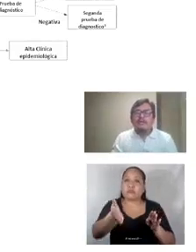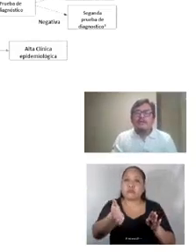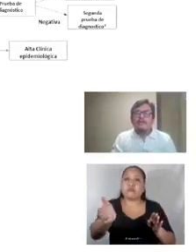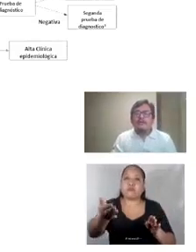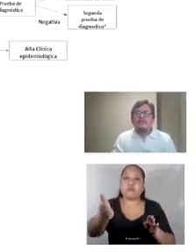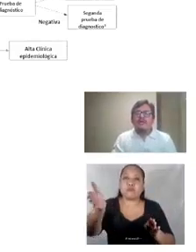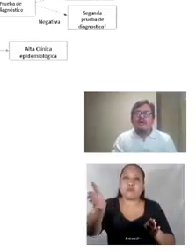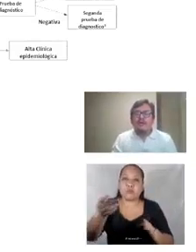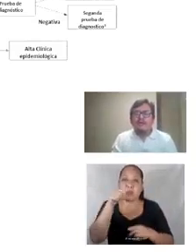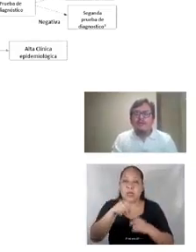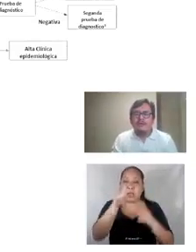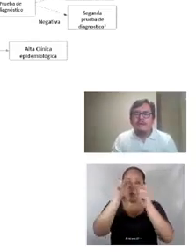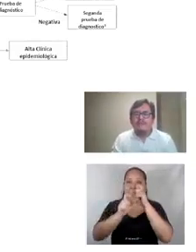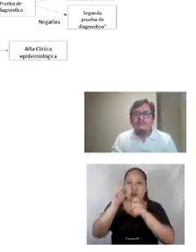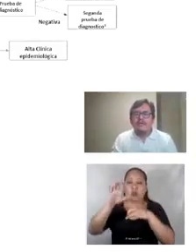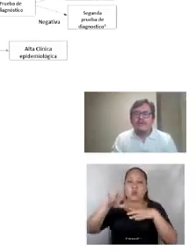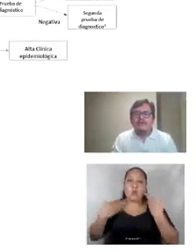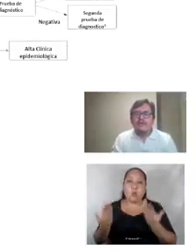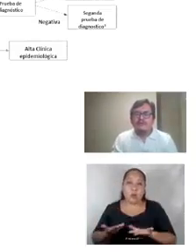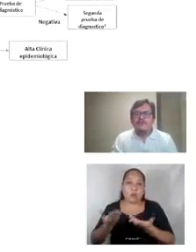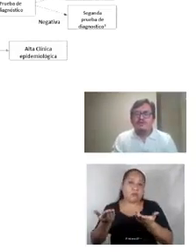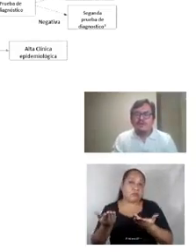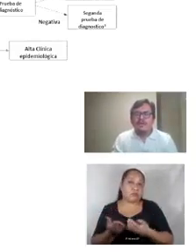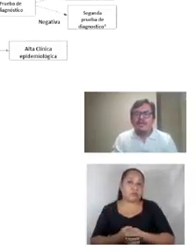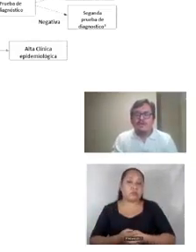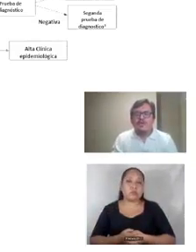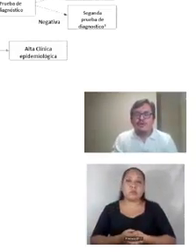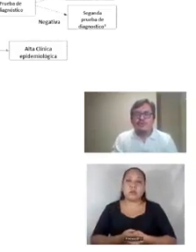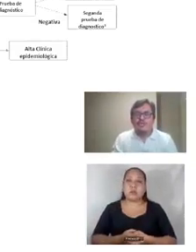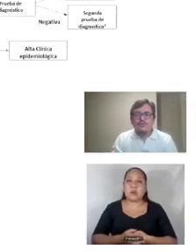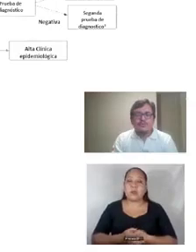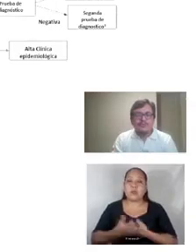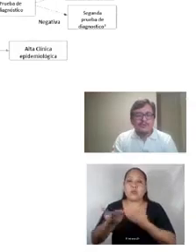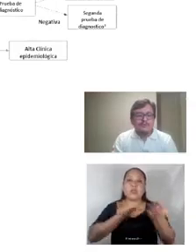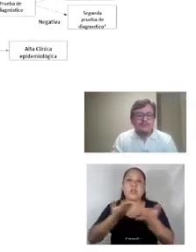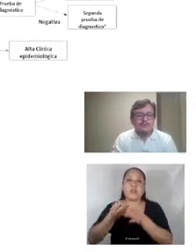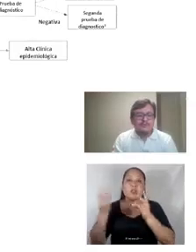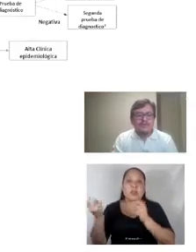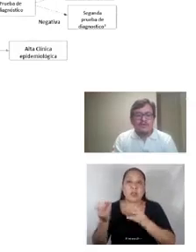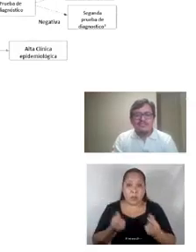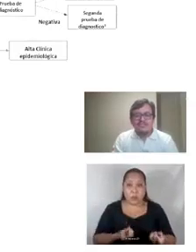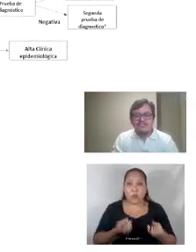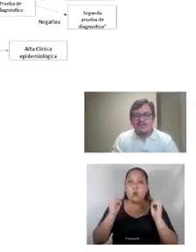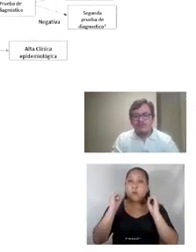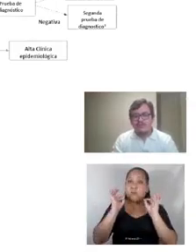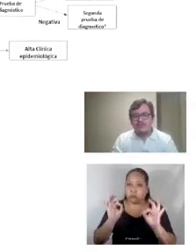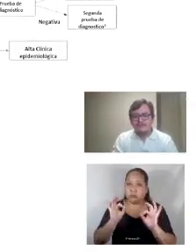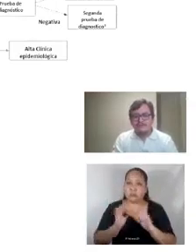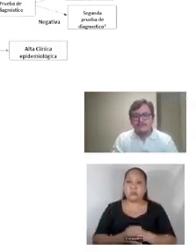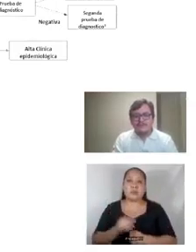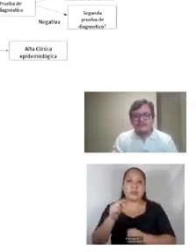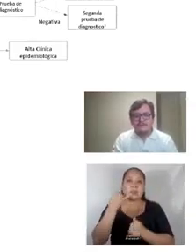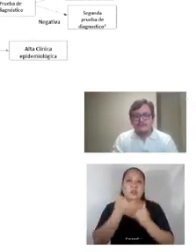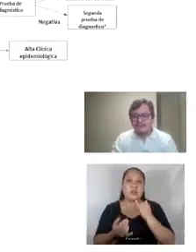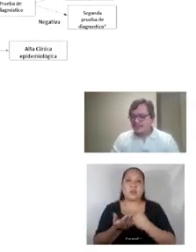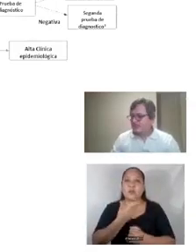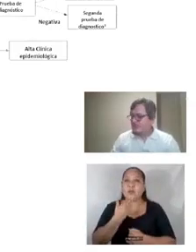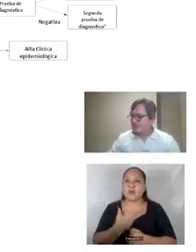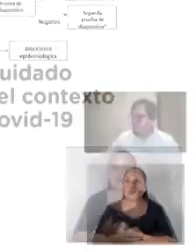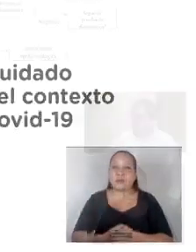para que las personas puedan tener una intervención mucho más rápida y oportuna, ¿no? Bien, creo que esa sí es la